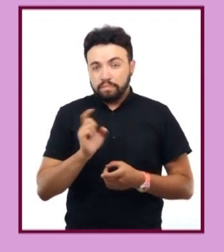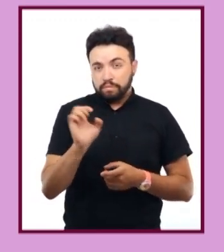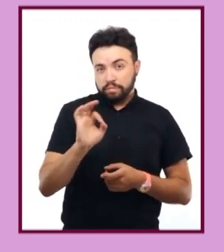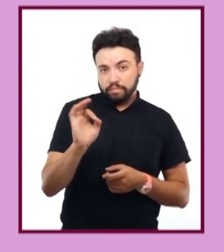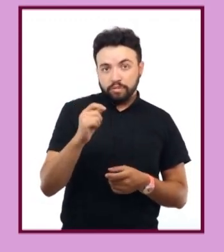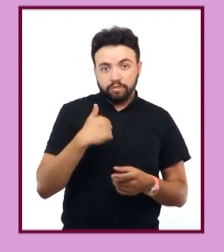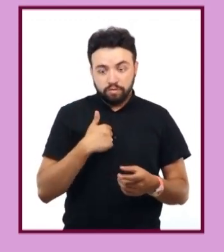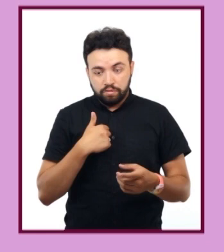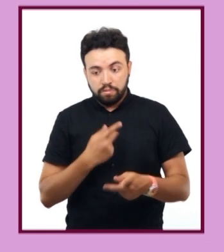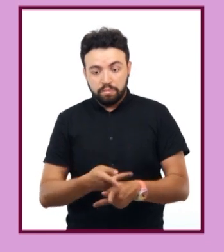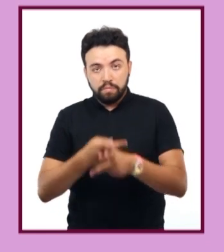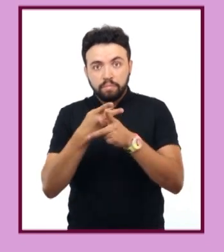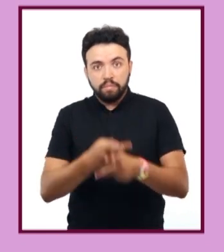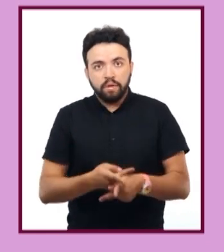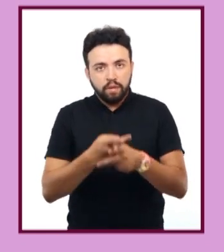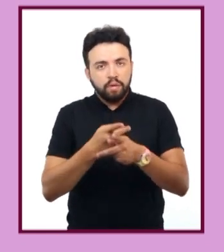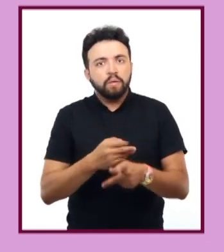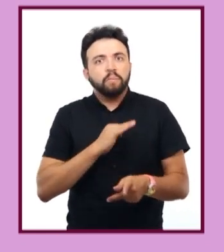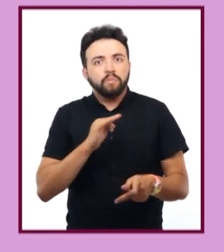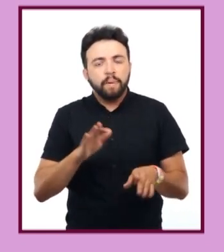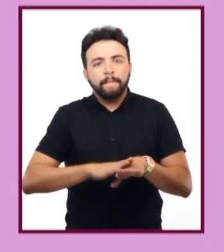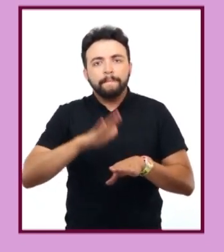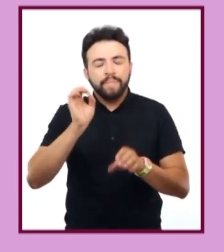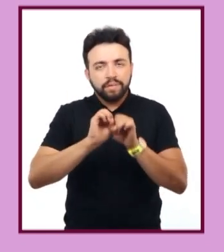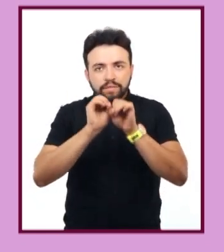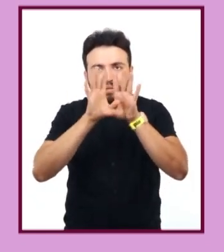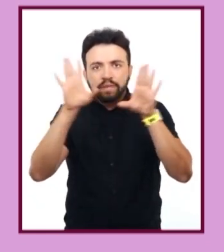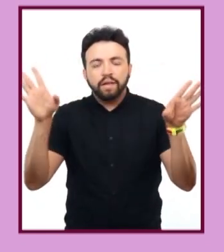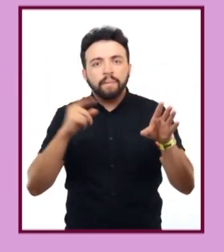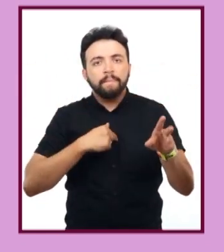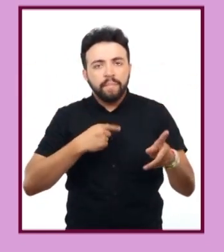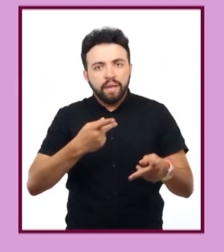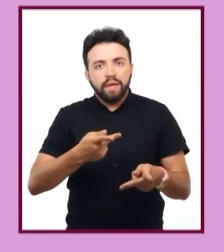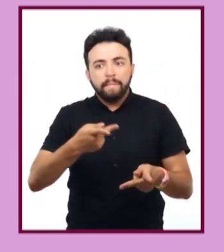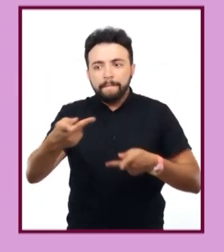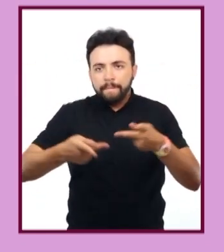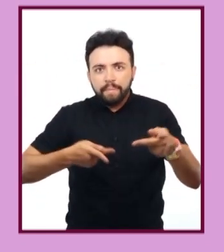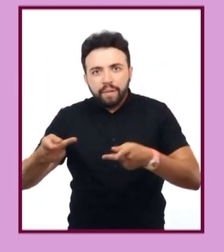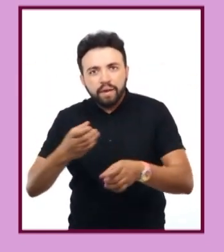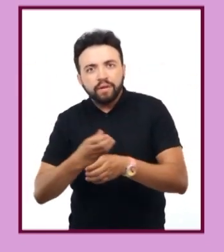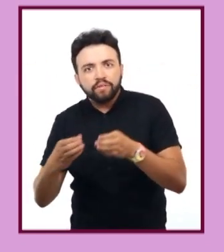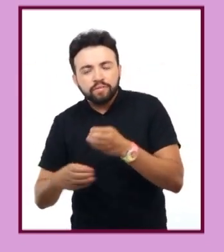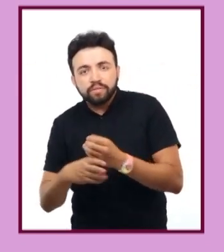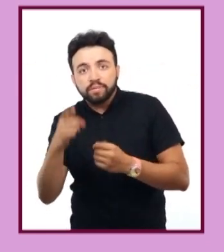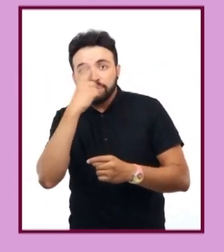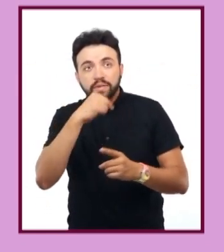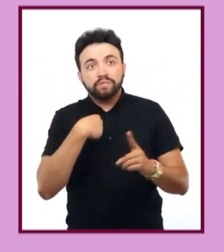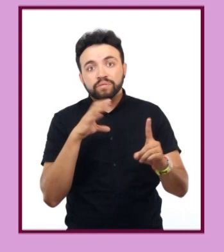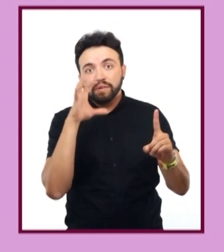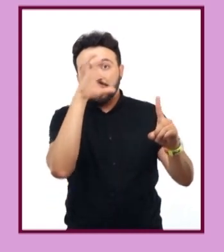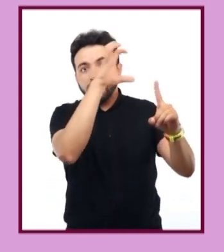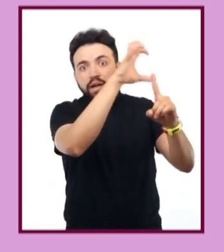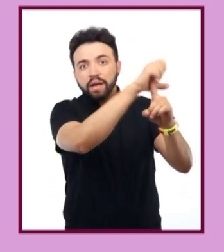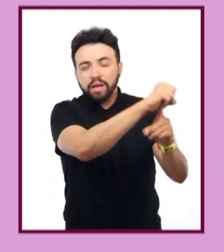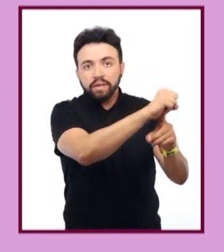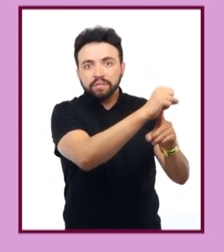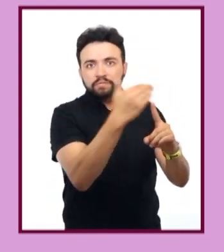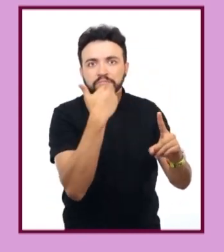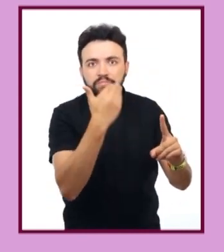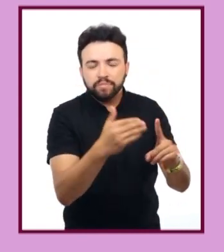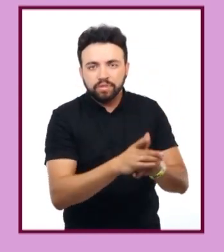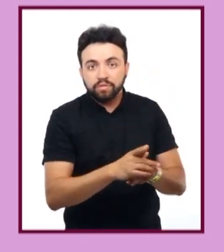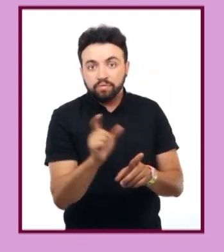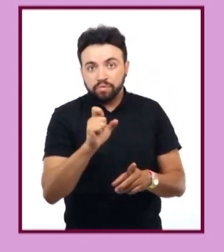seremos capaces de revisar nuestras acciones, emprender nuestros planes con claridad y concordancia con nuestros objetivos para